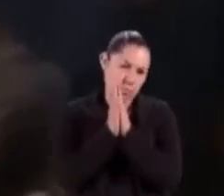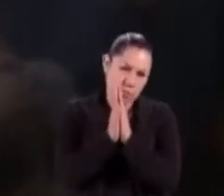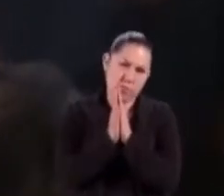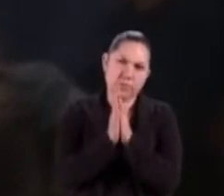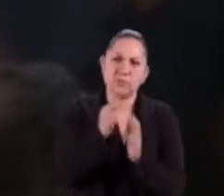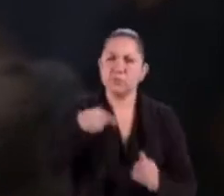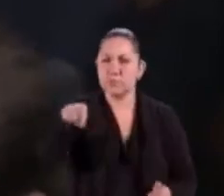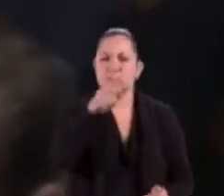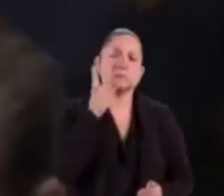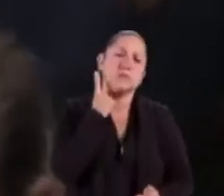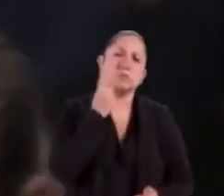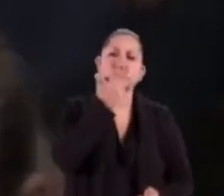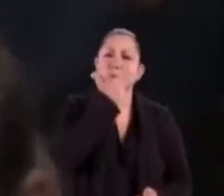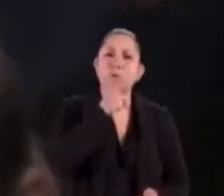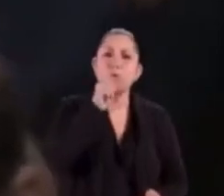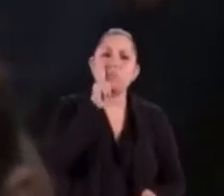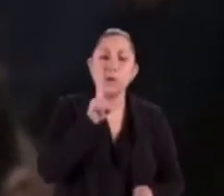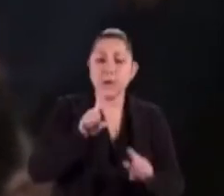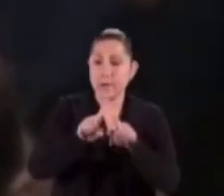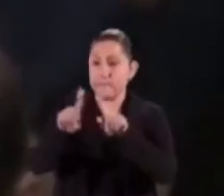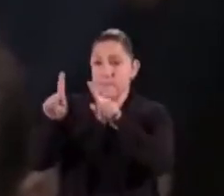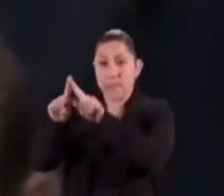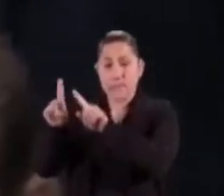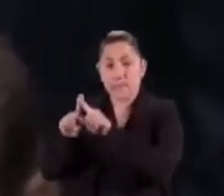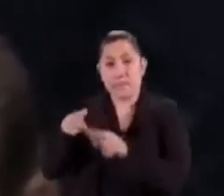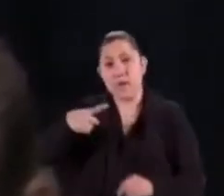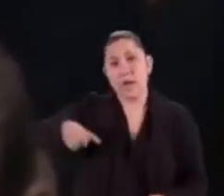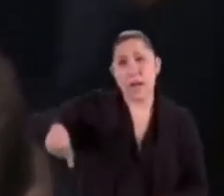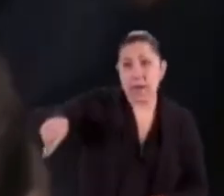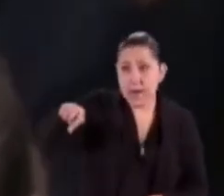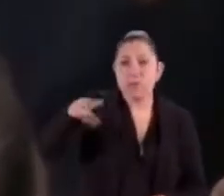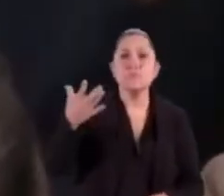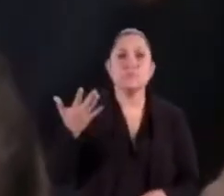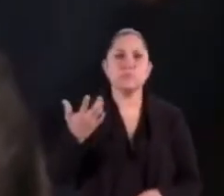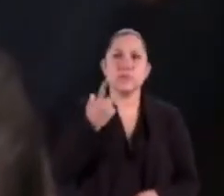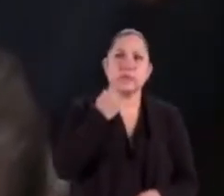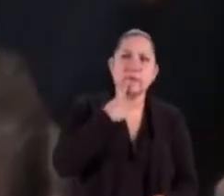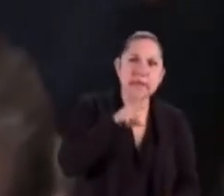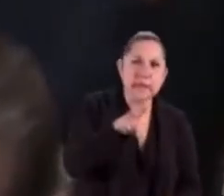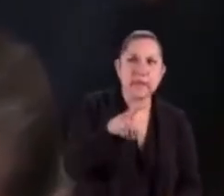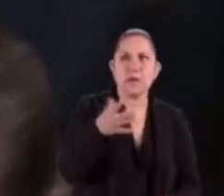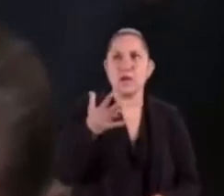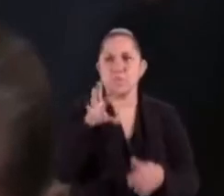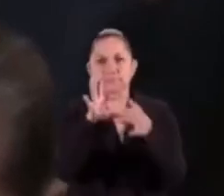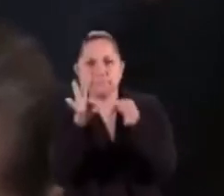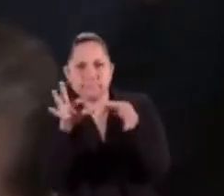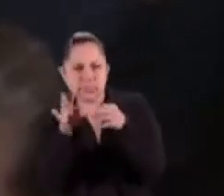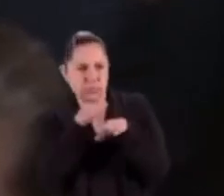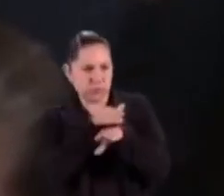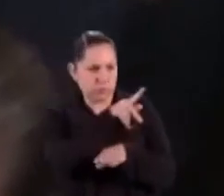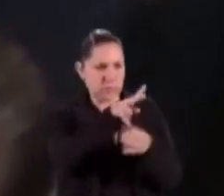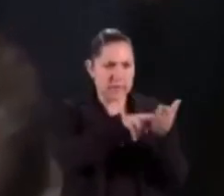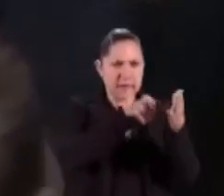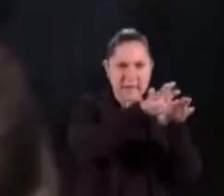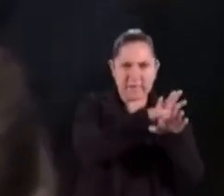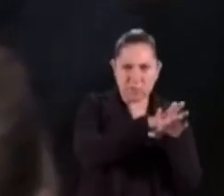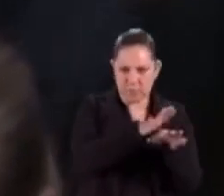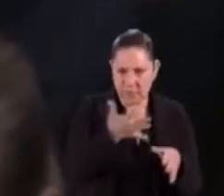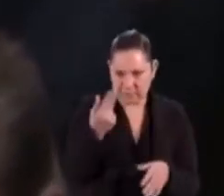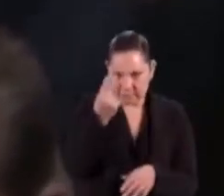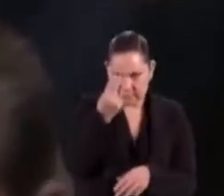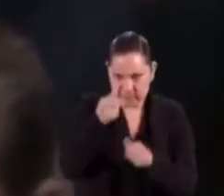las voces de quienes se han manifestado en contra de esta reforma. Existen países que